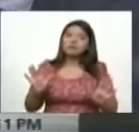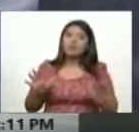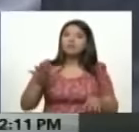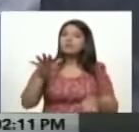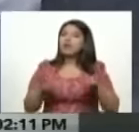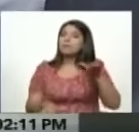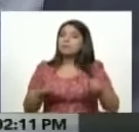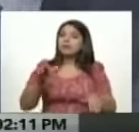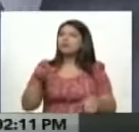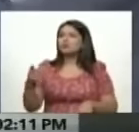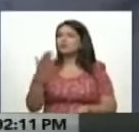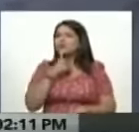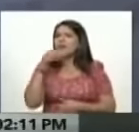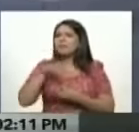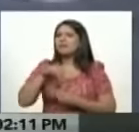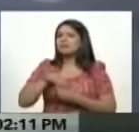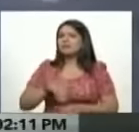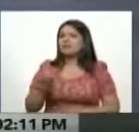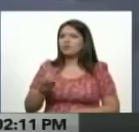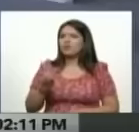Depende de ellos. Tú no estabas ahí. No digas eso, tú no estabas ahí.